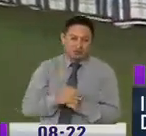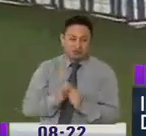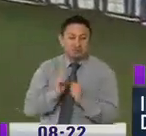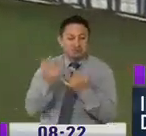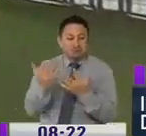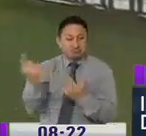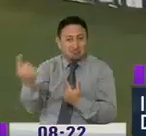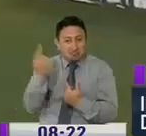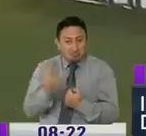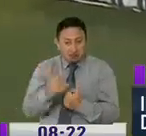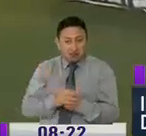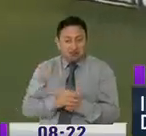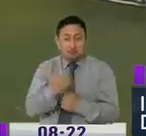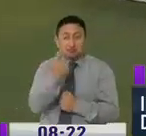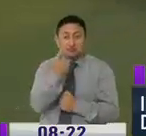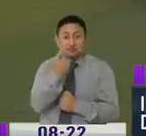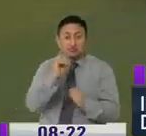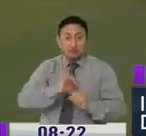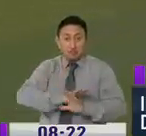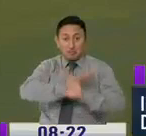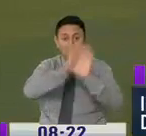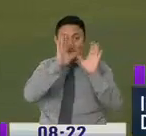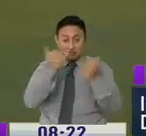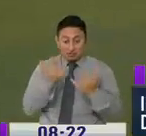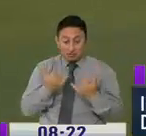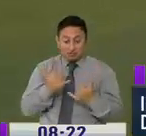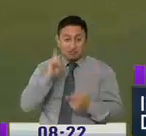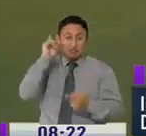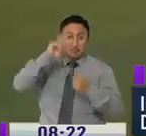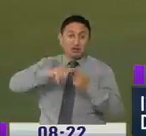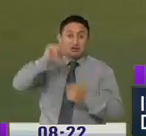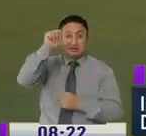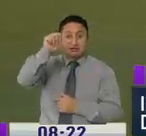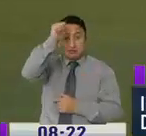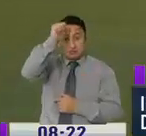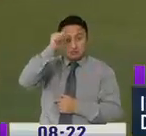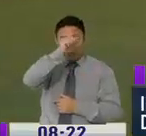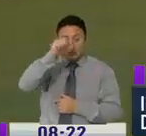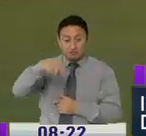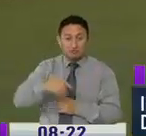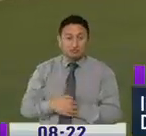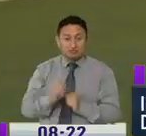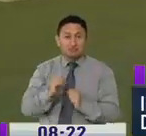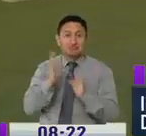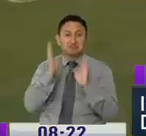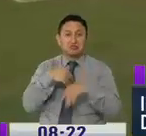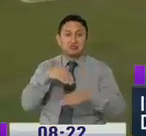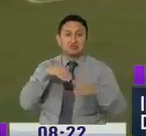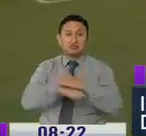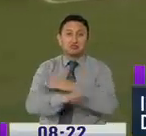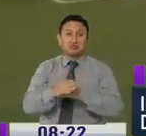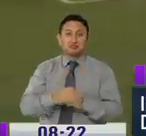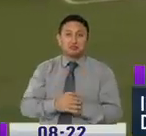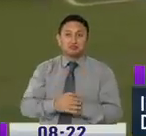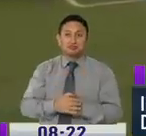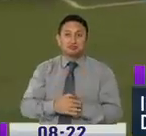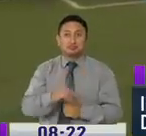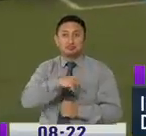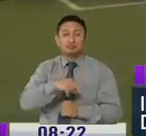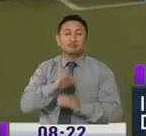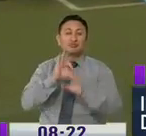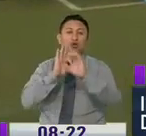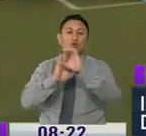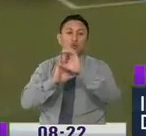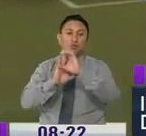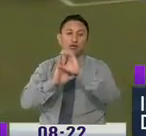esperamos desde las 11 de la mañana, el día de hoy, mañana sábado y el domingo. La entrada es 100% gratuita y como les digo, estamos en Cumbayá, desde